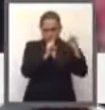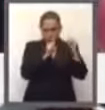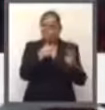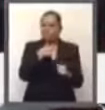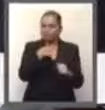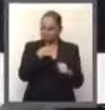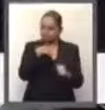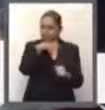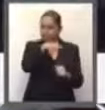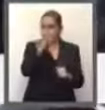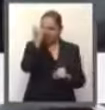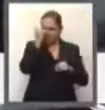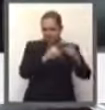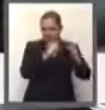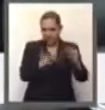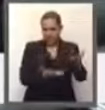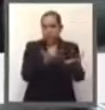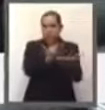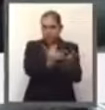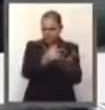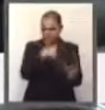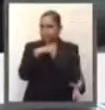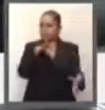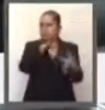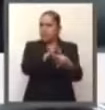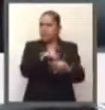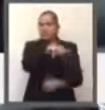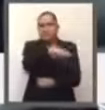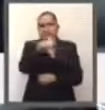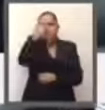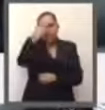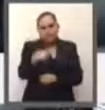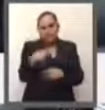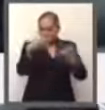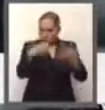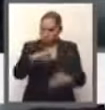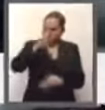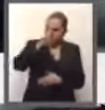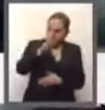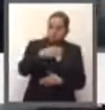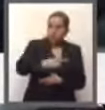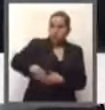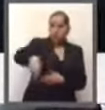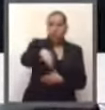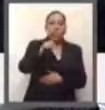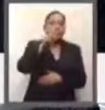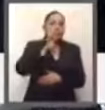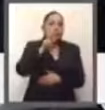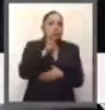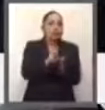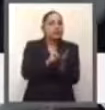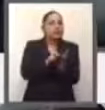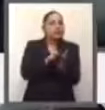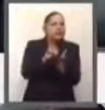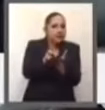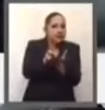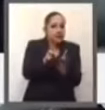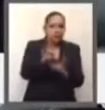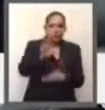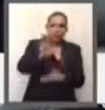que reconoce plenamente el derecho a decidir de las mujeres sobre su